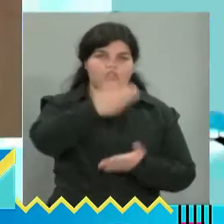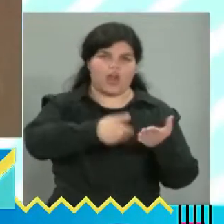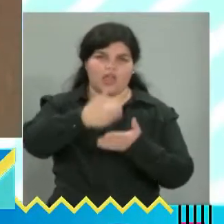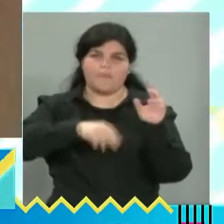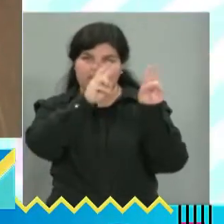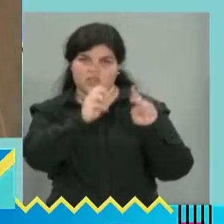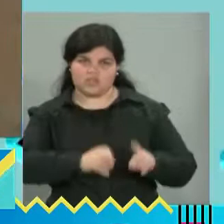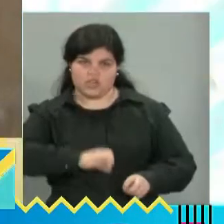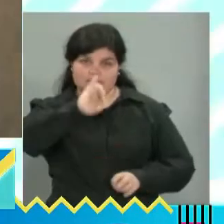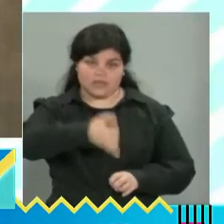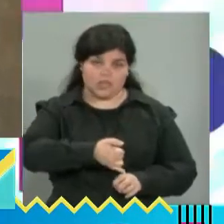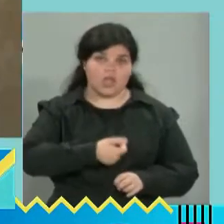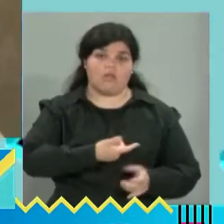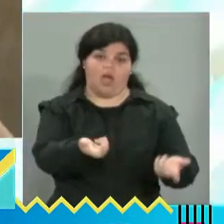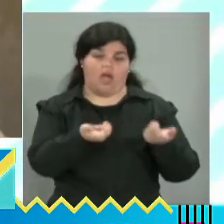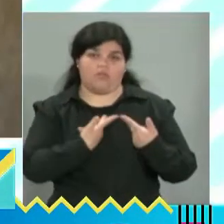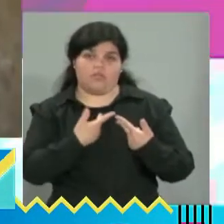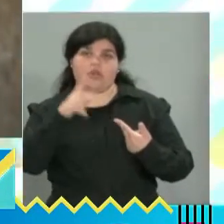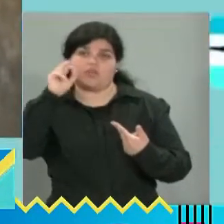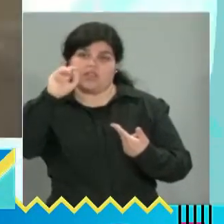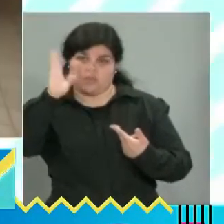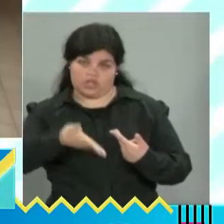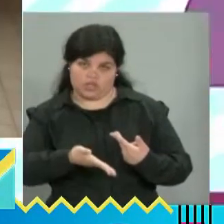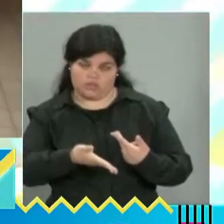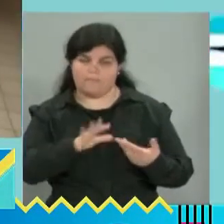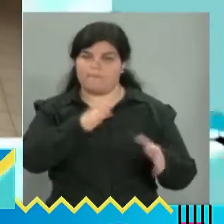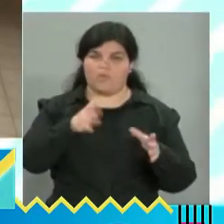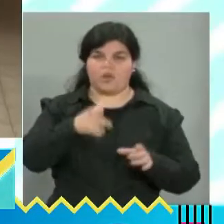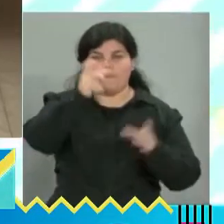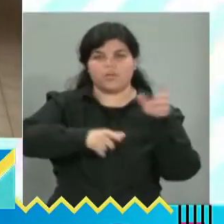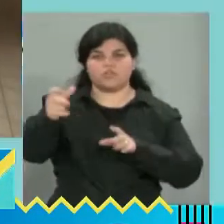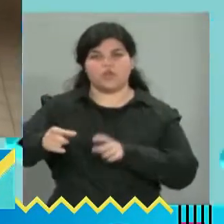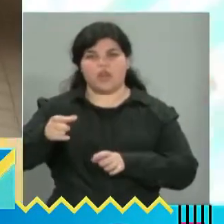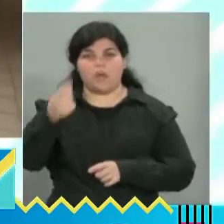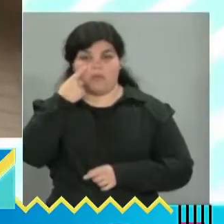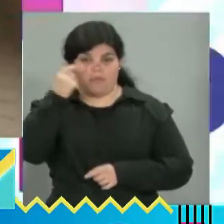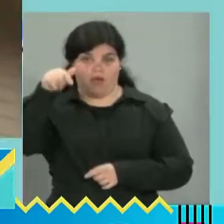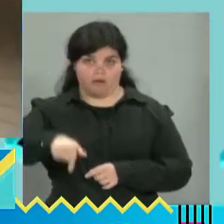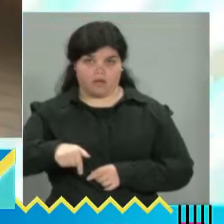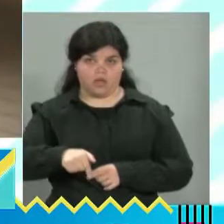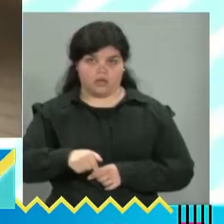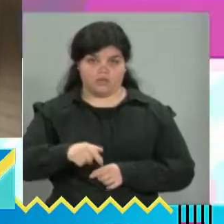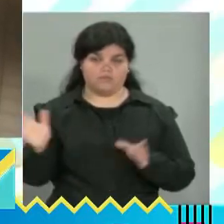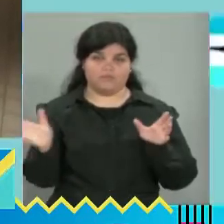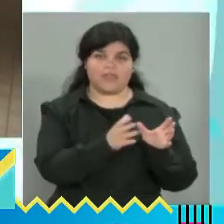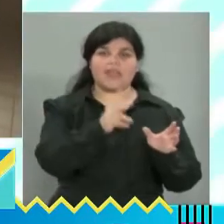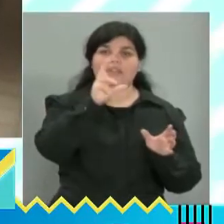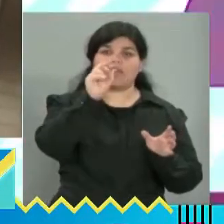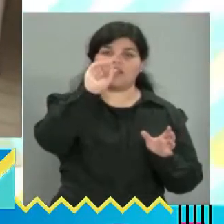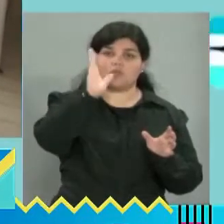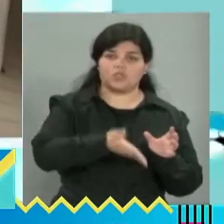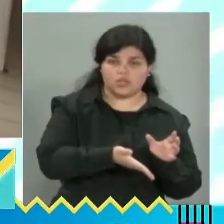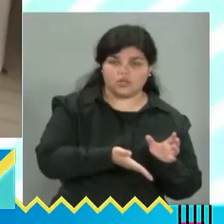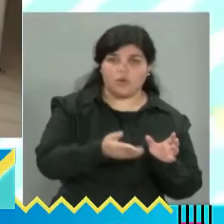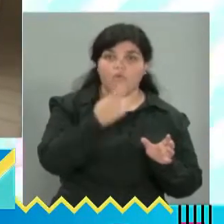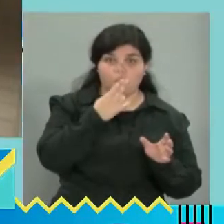número. Si nosotros planteamos que el 30% de la población fuma, no alcanzan los profesionales para